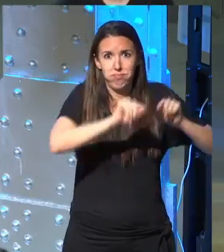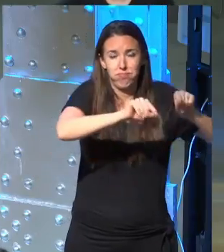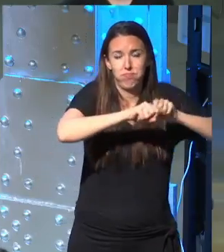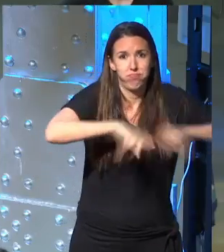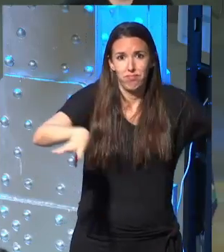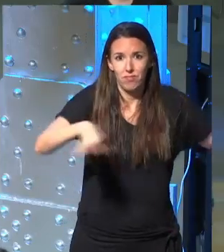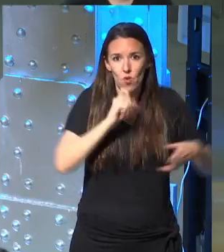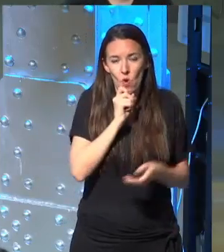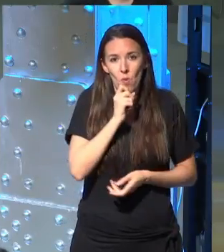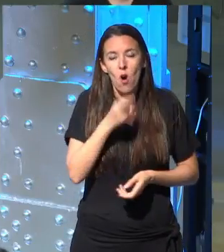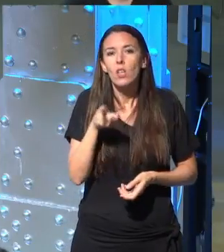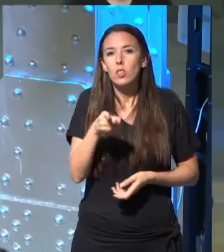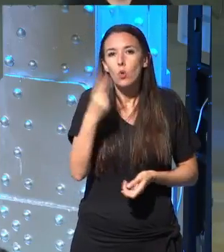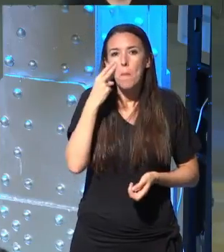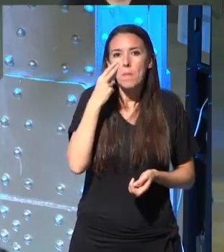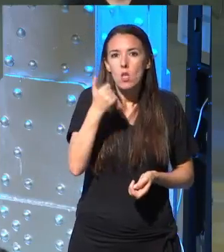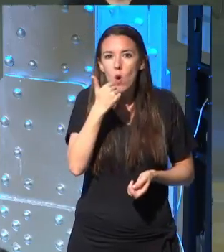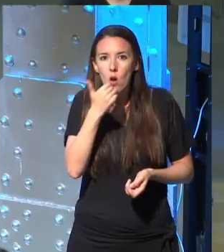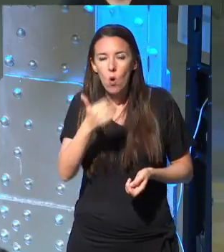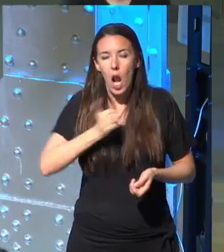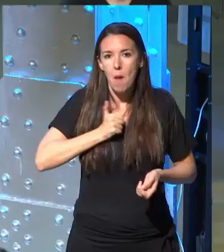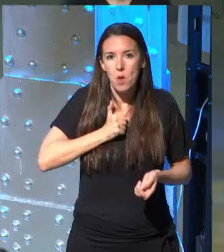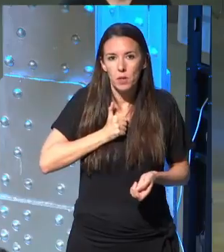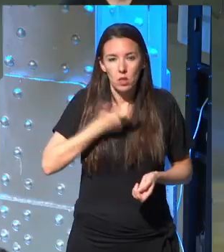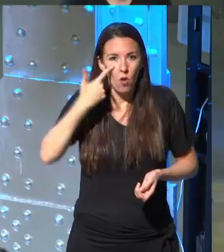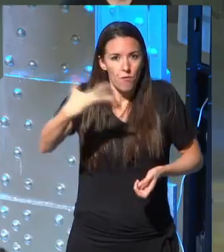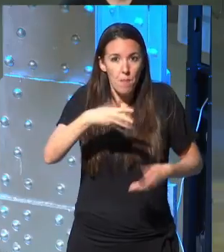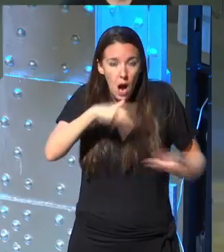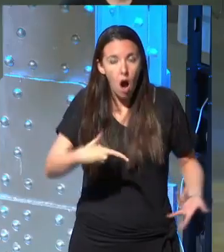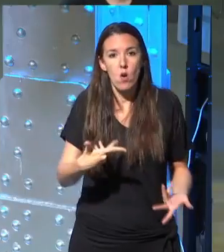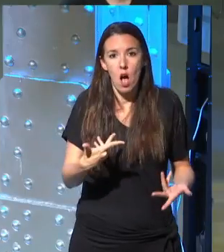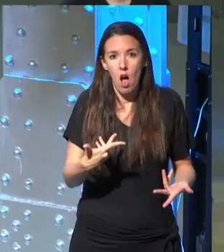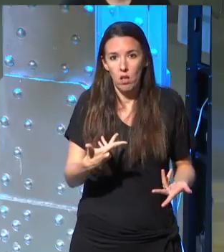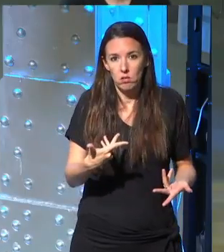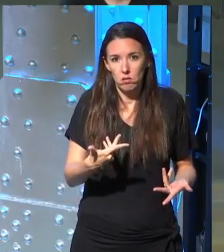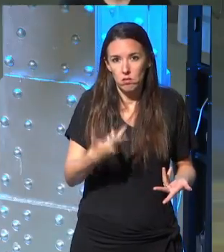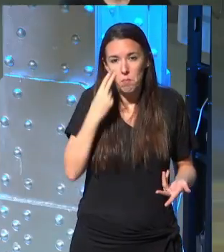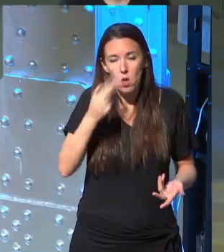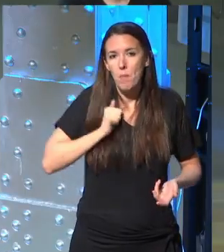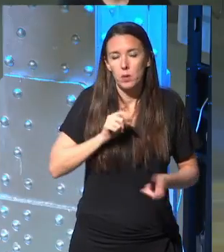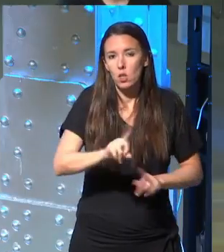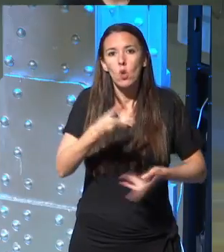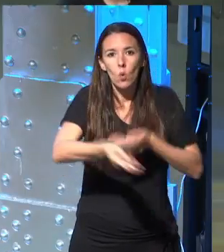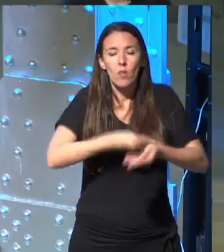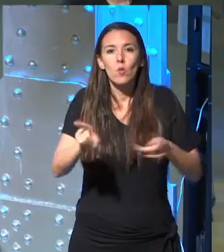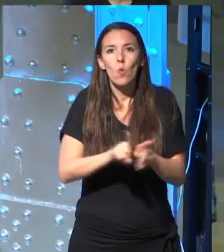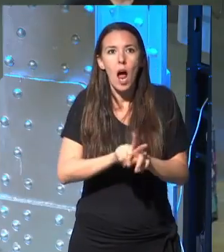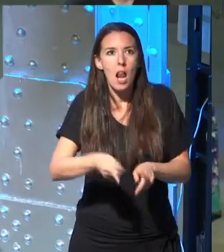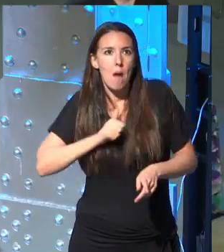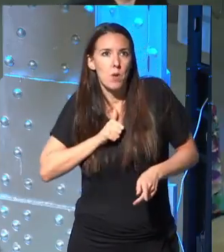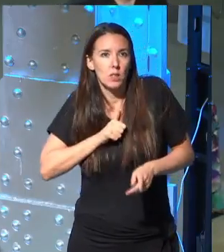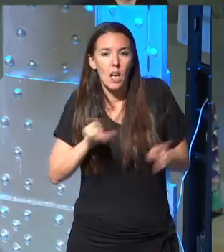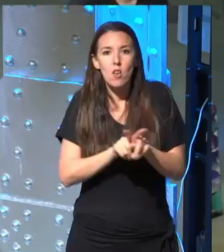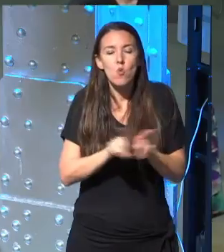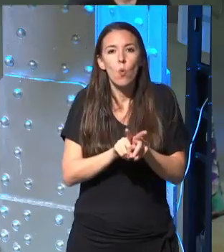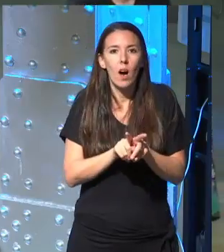estás haciendo o tienes miedo de no estar aprovechando este boom que tienes ahora mismo? ¿Y qué estás haciendo como para aprovecharlo y no quedarte,